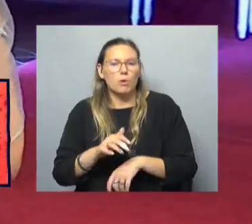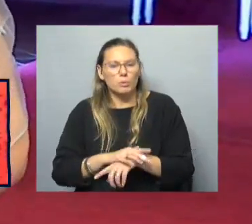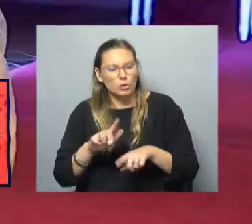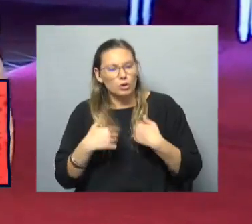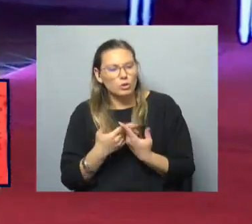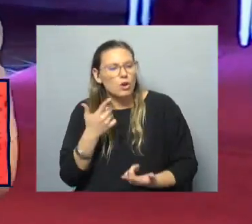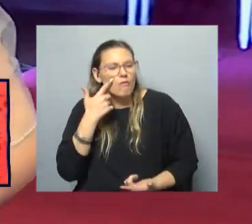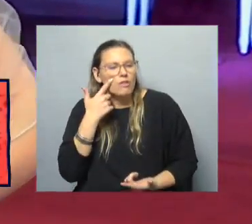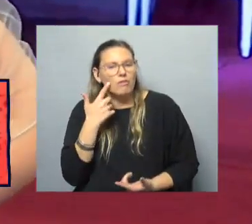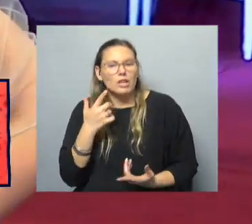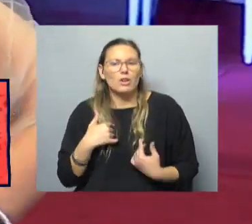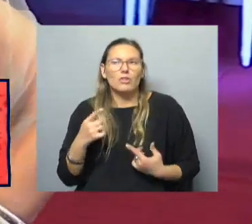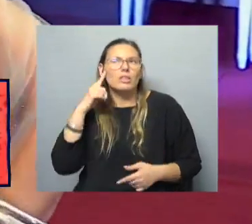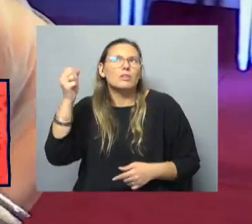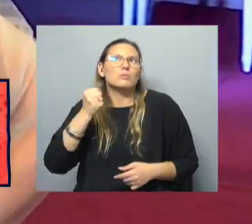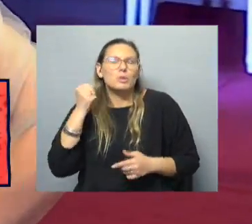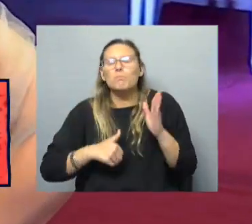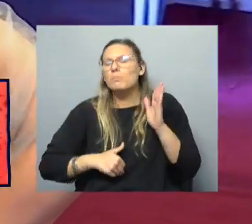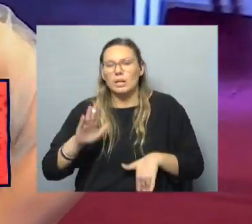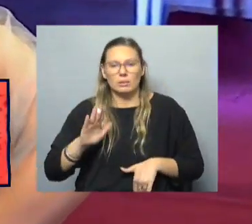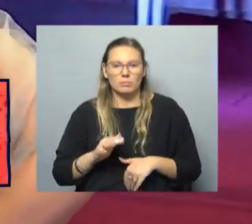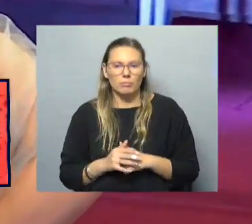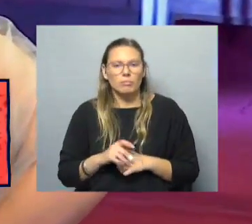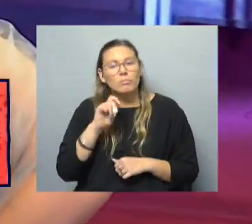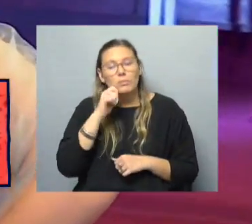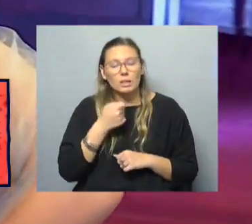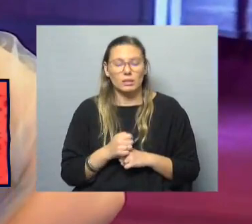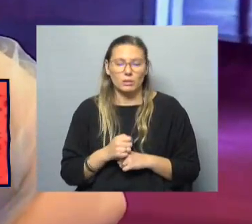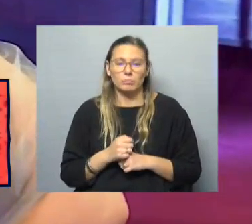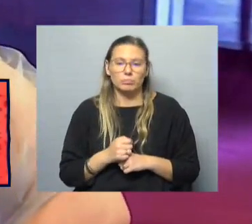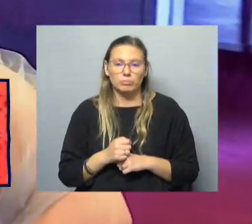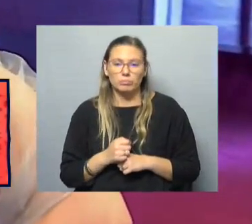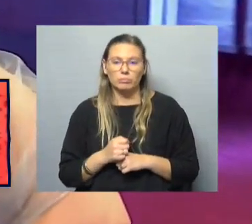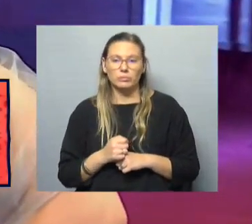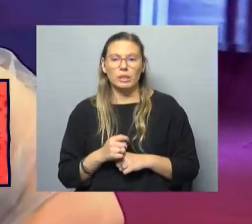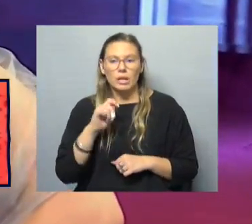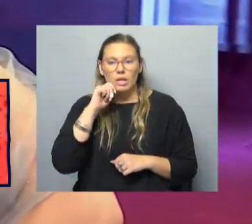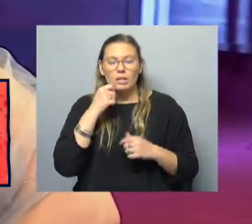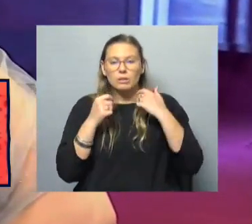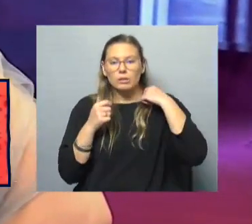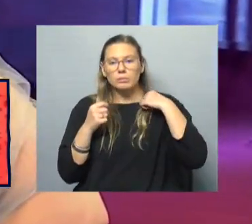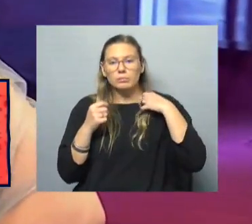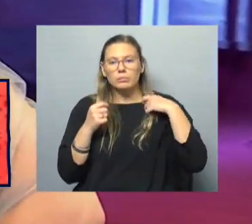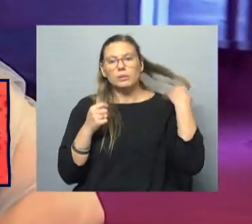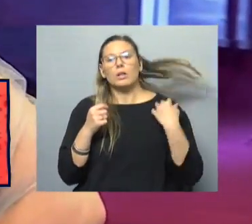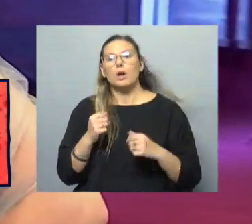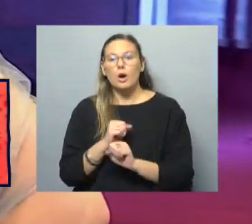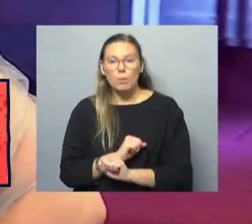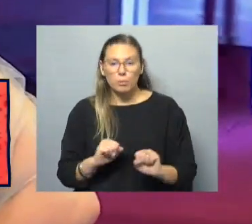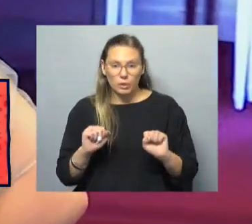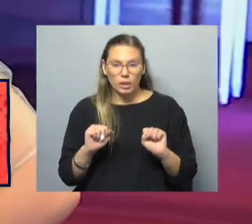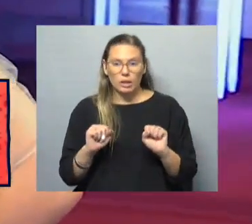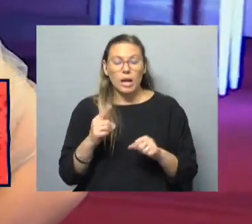y vivirlo desde la fantasía máxima. Qué lindo. Qué lindo eso que decís de que, bueno, poder hacer